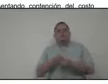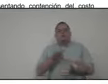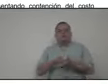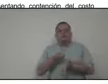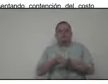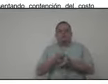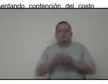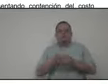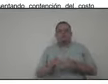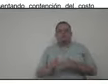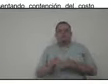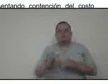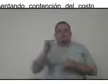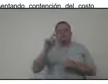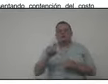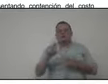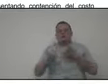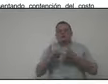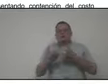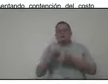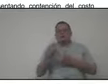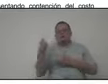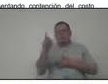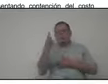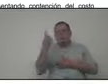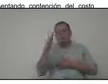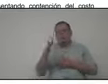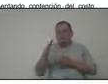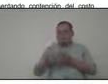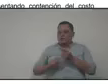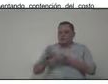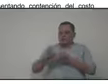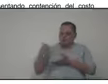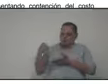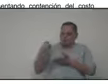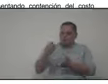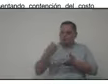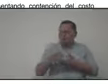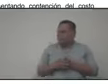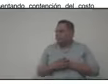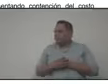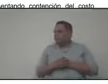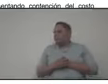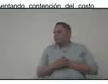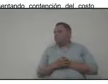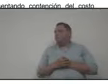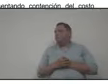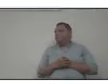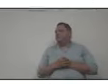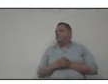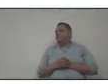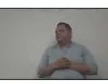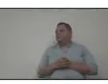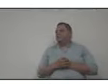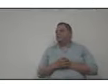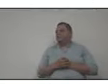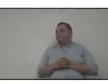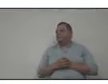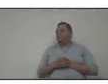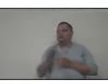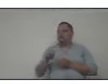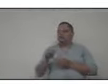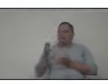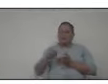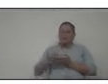capitalización de los recursos del Sistema General de Regalías. las condiciones mínimas, el capital